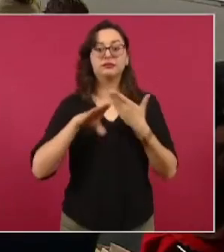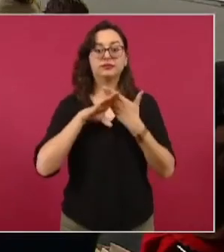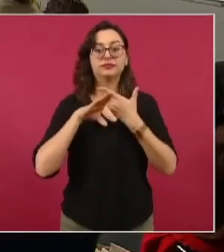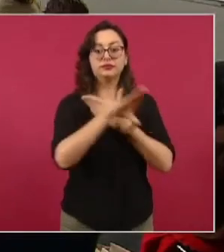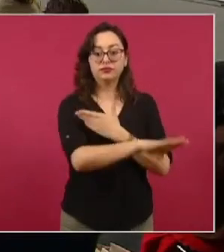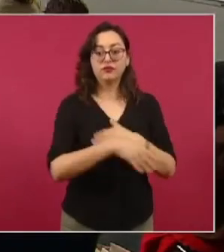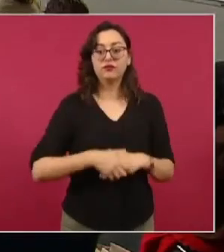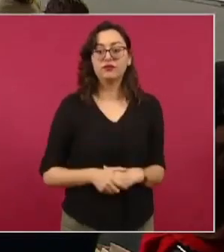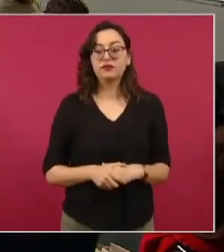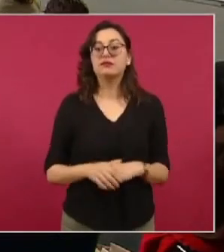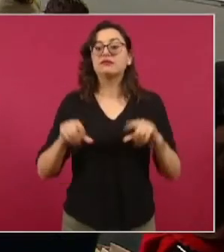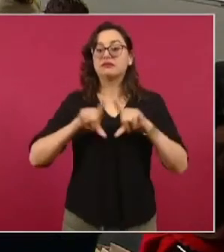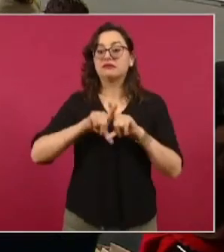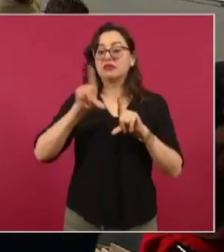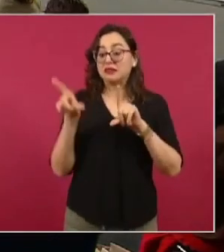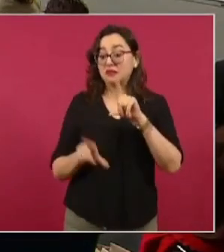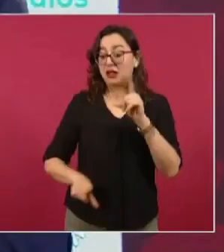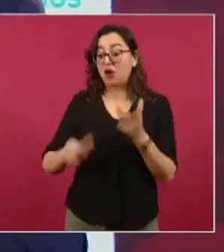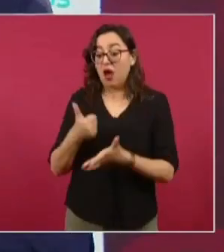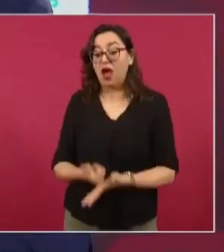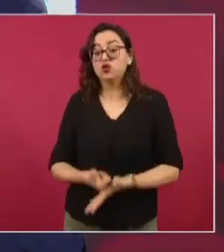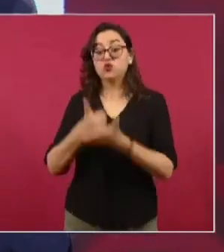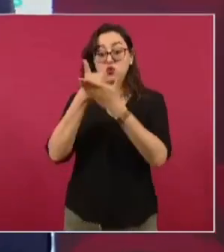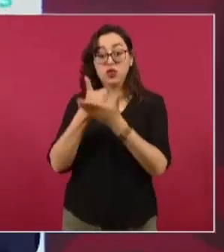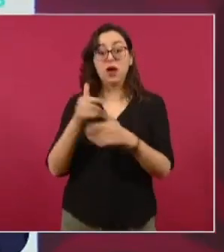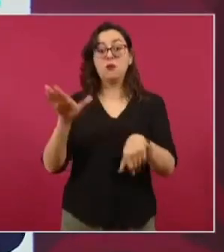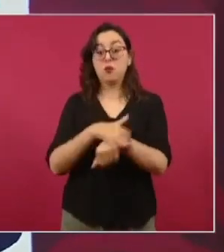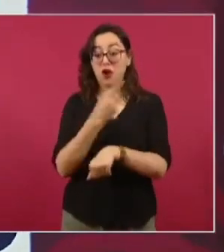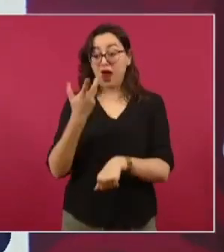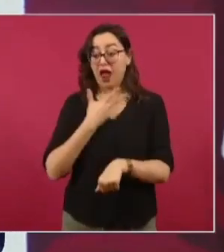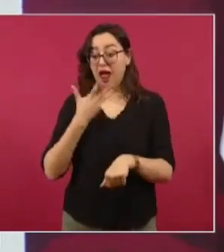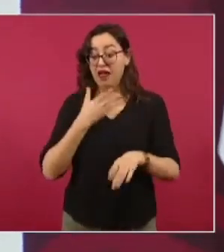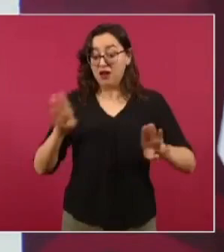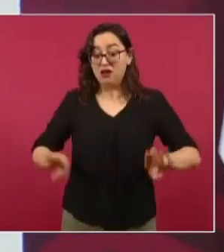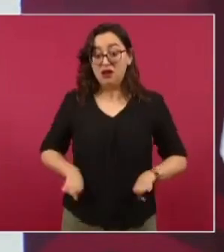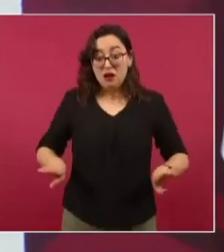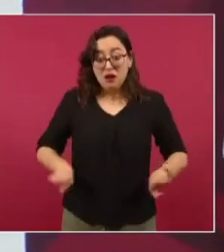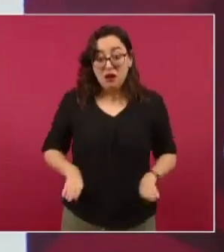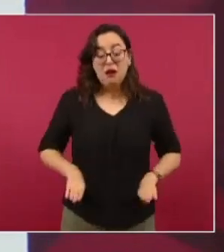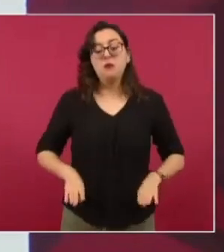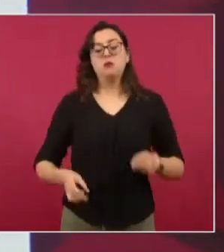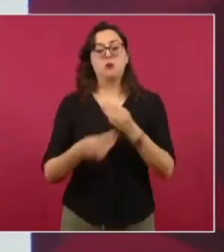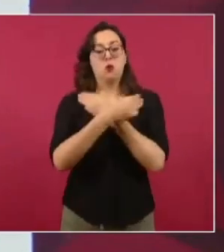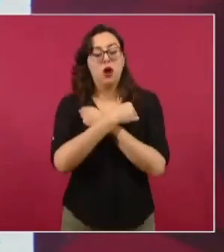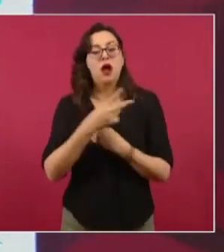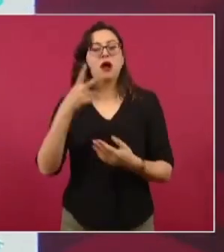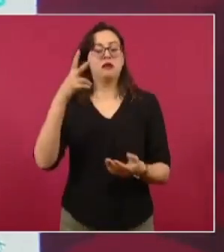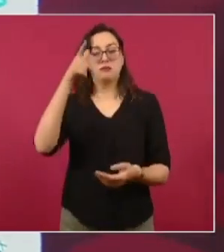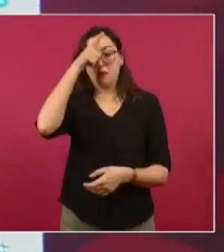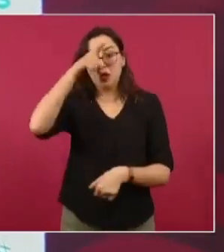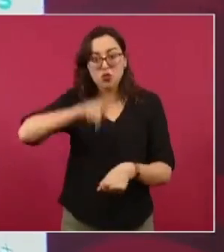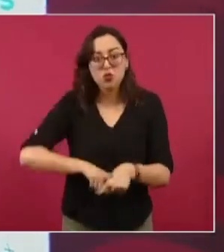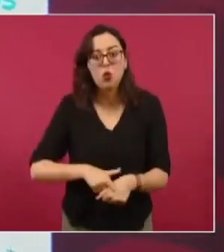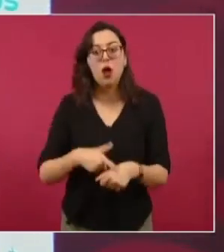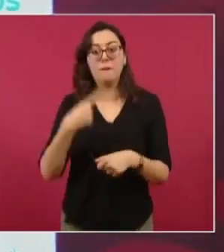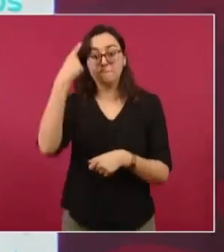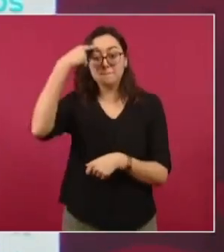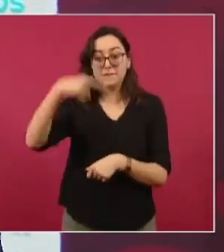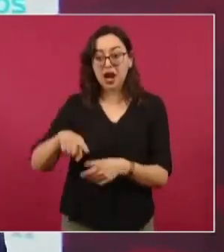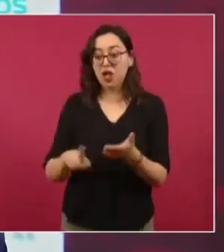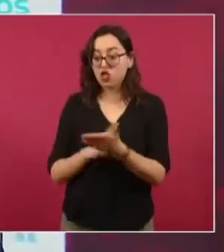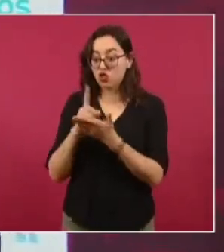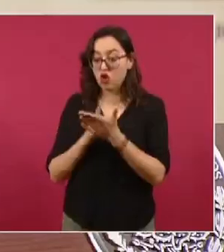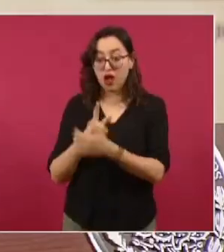morales espirituales que nos ayuda a limitar a reducir o a que no